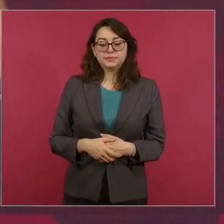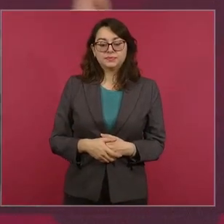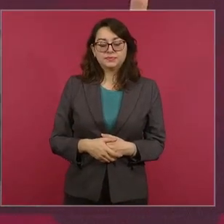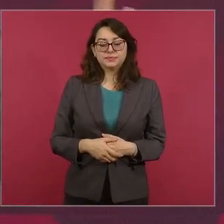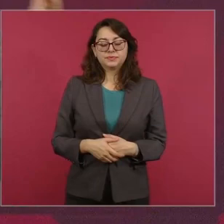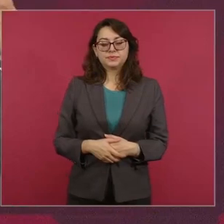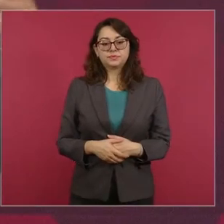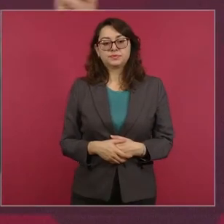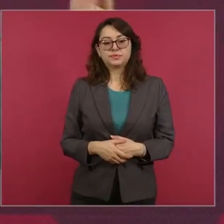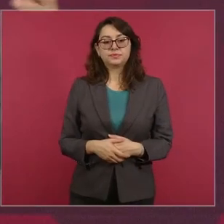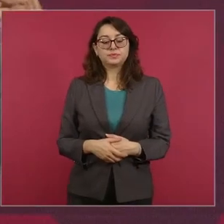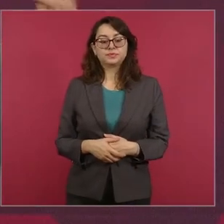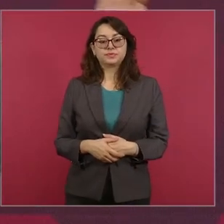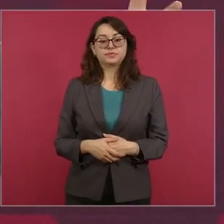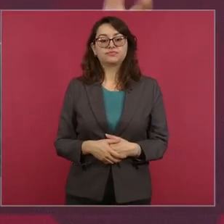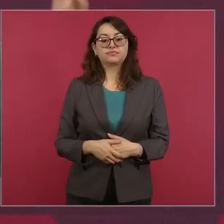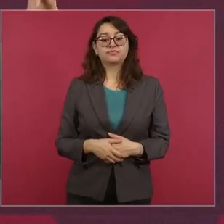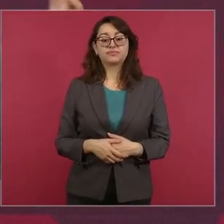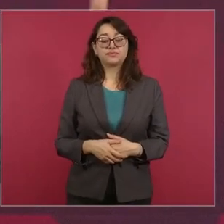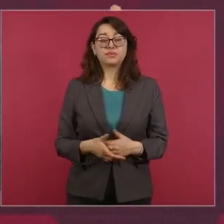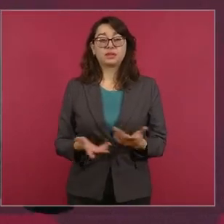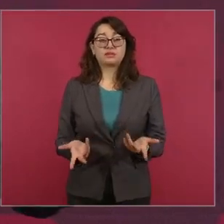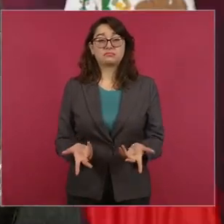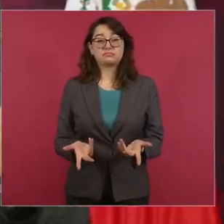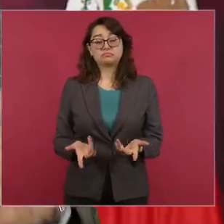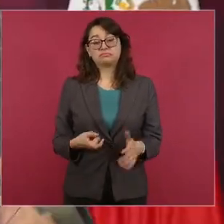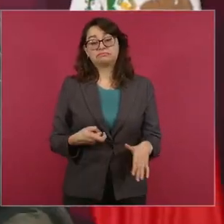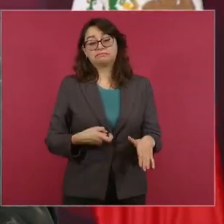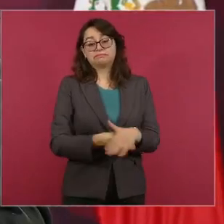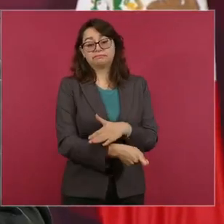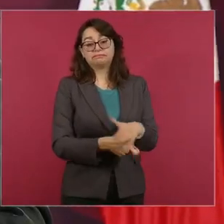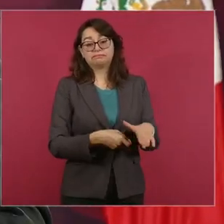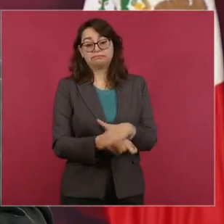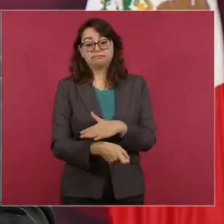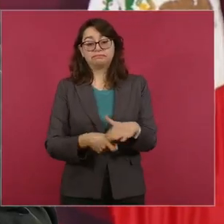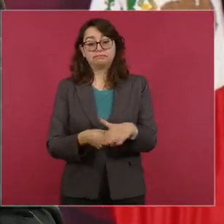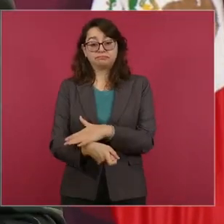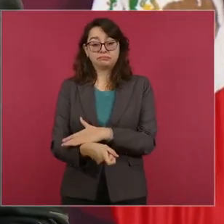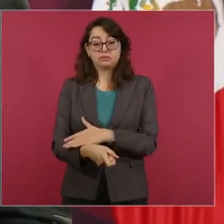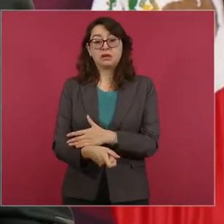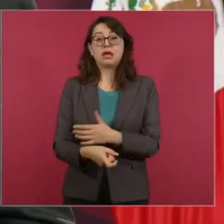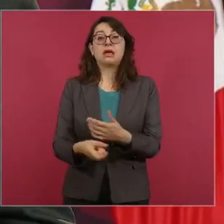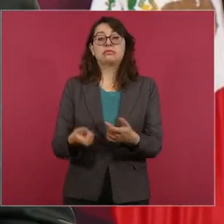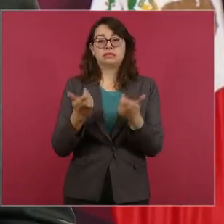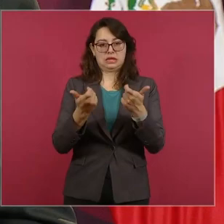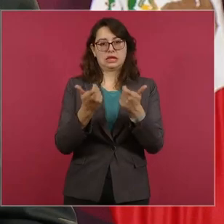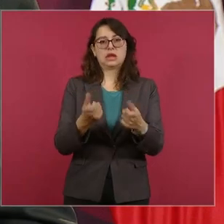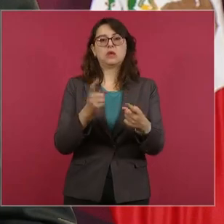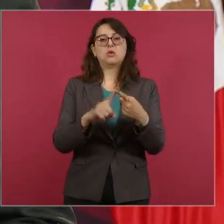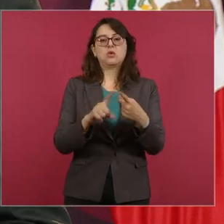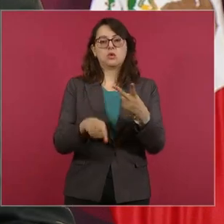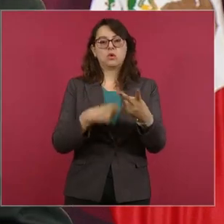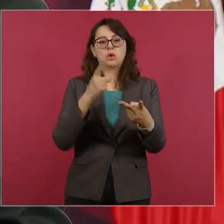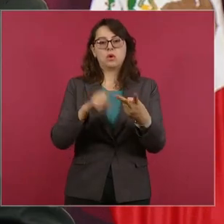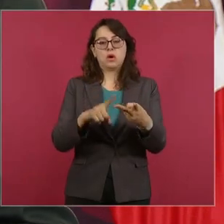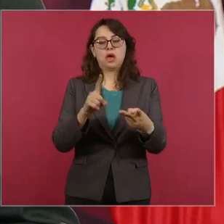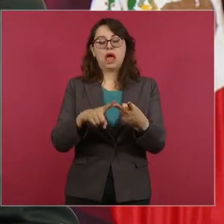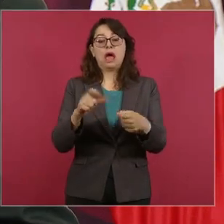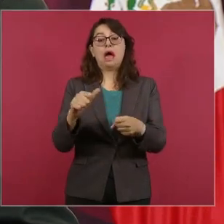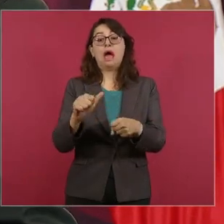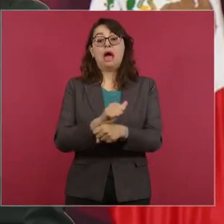entre los moches se incluía cargos, hubo